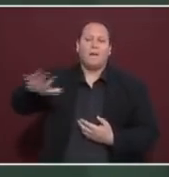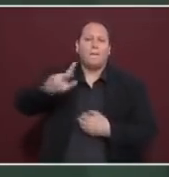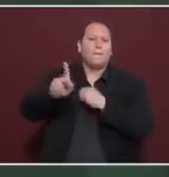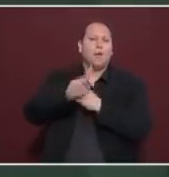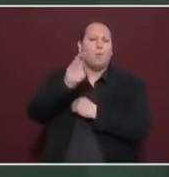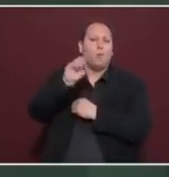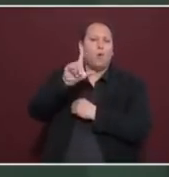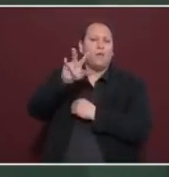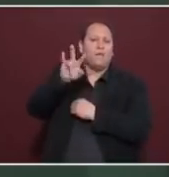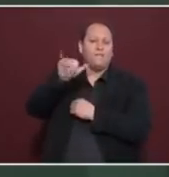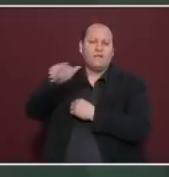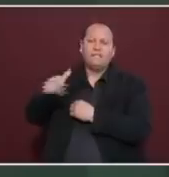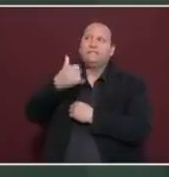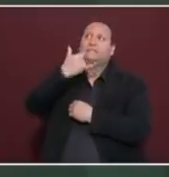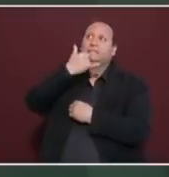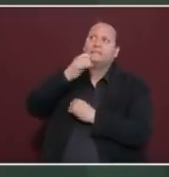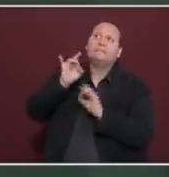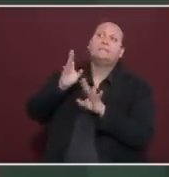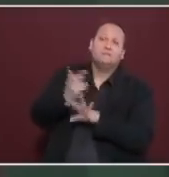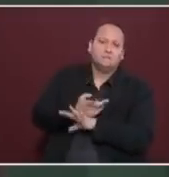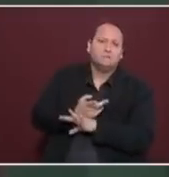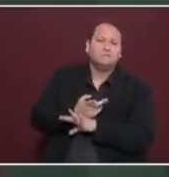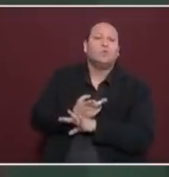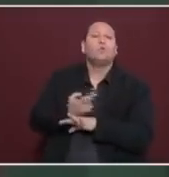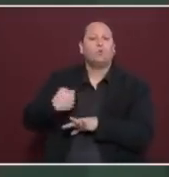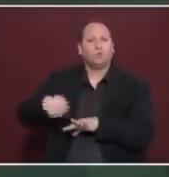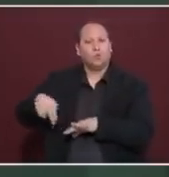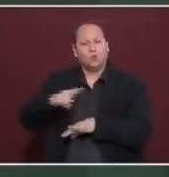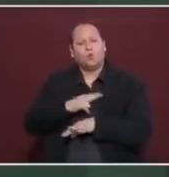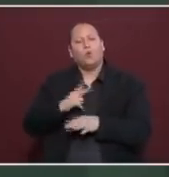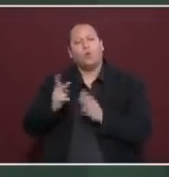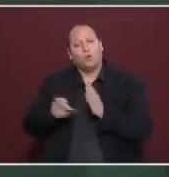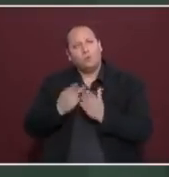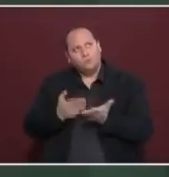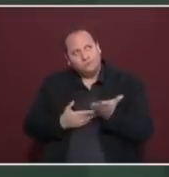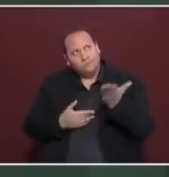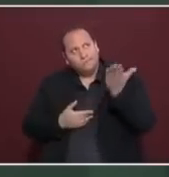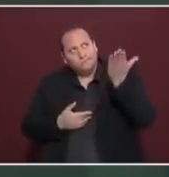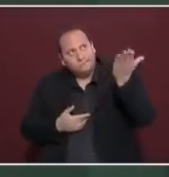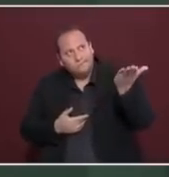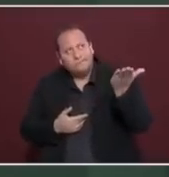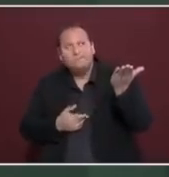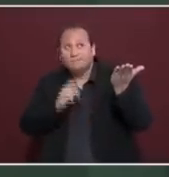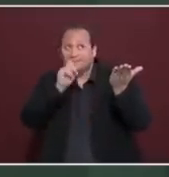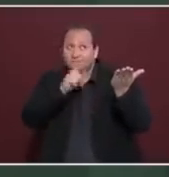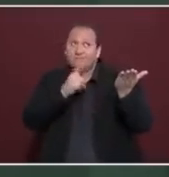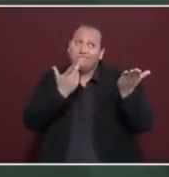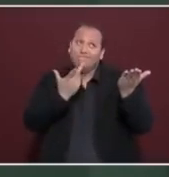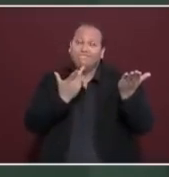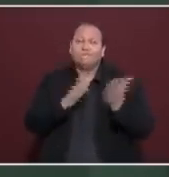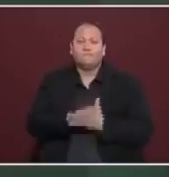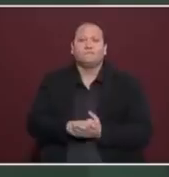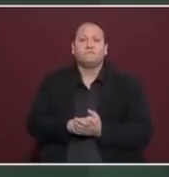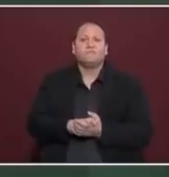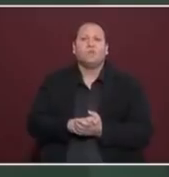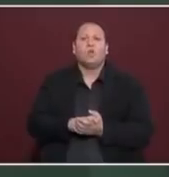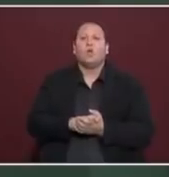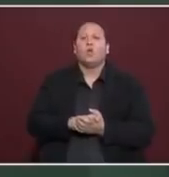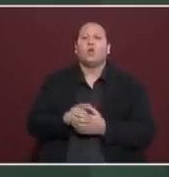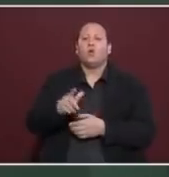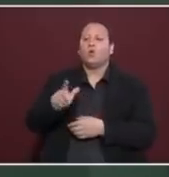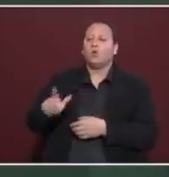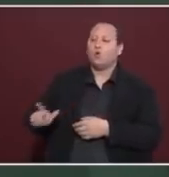estamos solicitando es lo mismo a los pueblos originarios